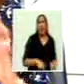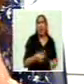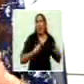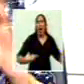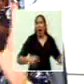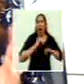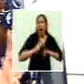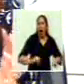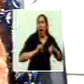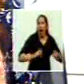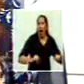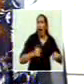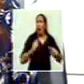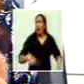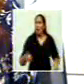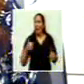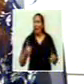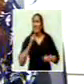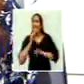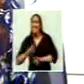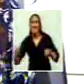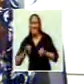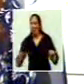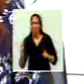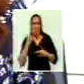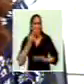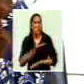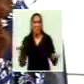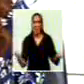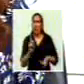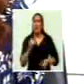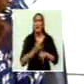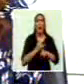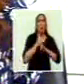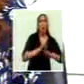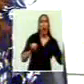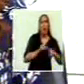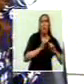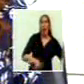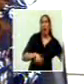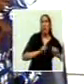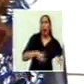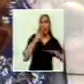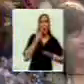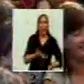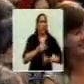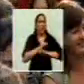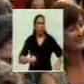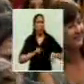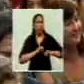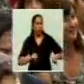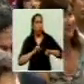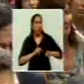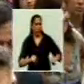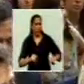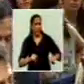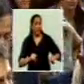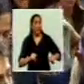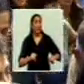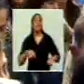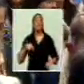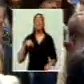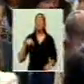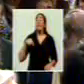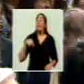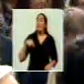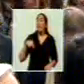las cosas buenas, sino fundamentalmente las cosas malas. Y hoy la República